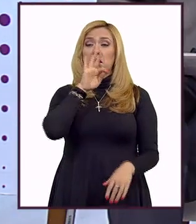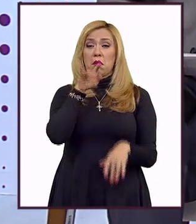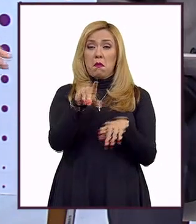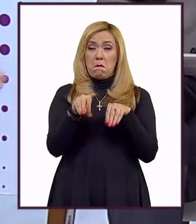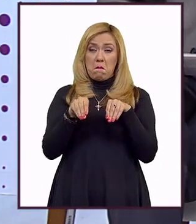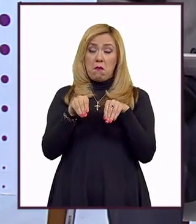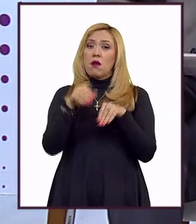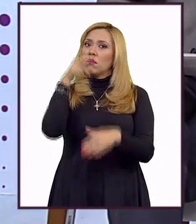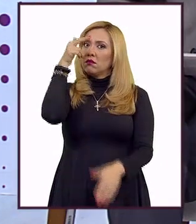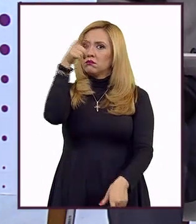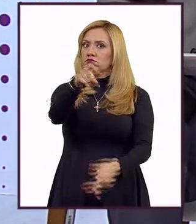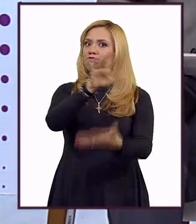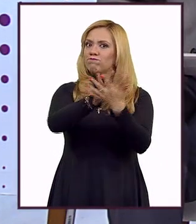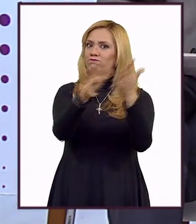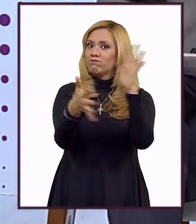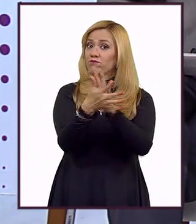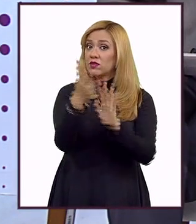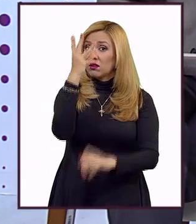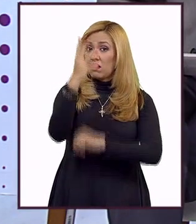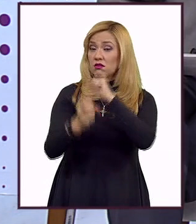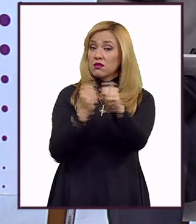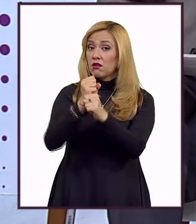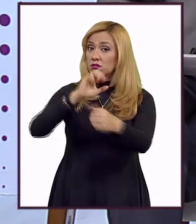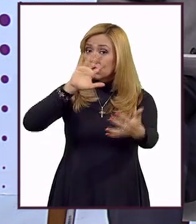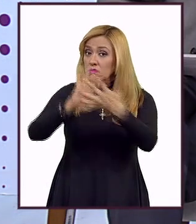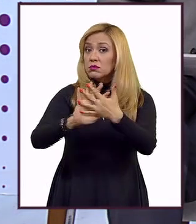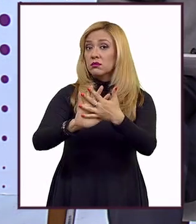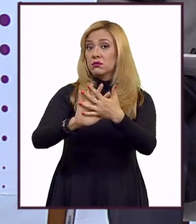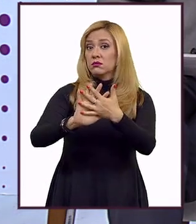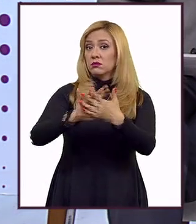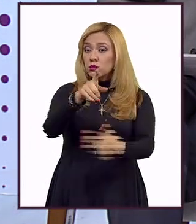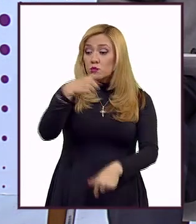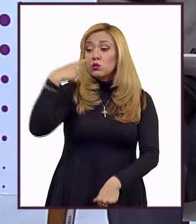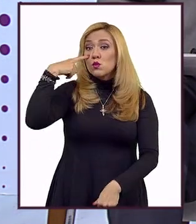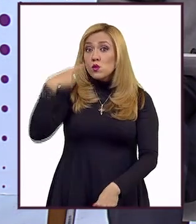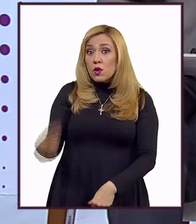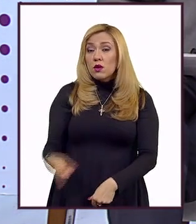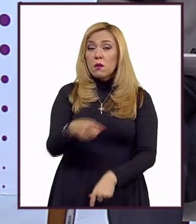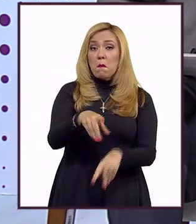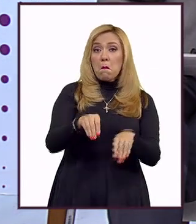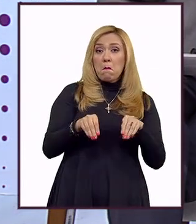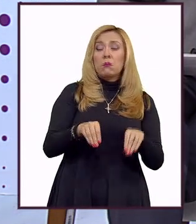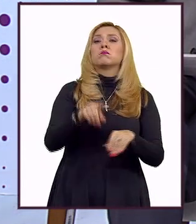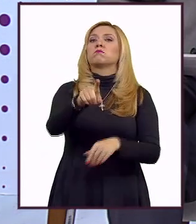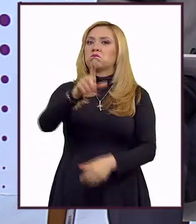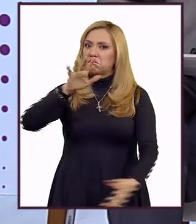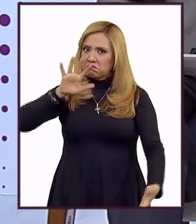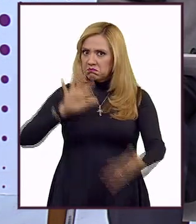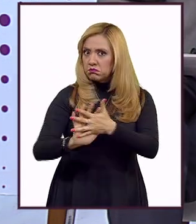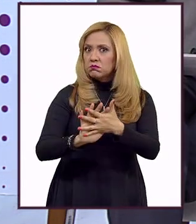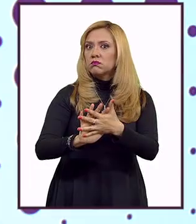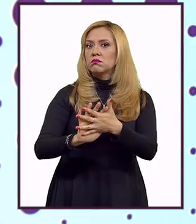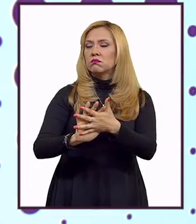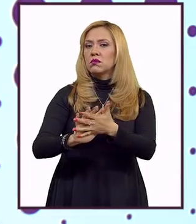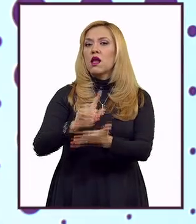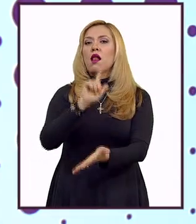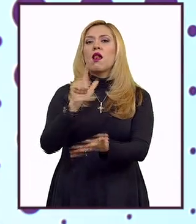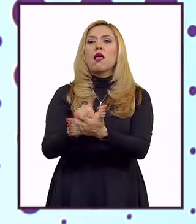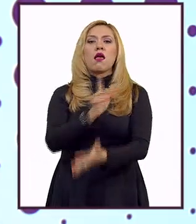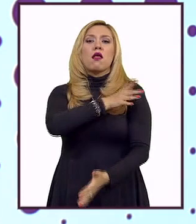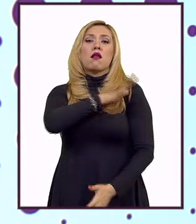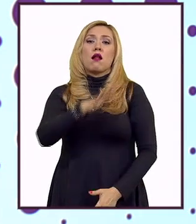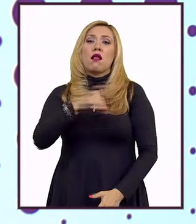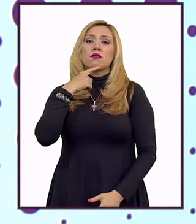de los delitos vinculados, la pena mínima es de 3 años, y abarca otro tema interesante de la falta de implementación de la ley general, que es ante la